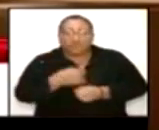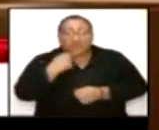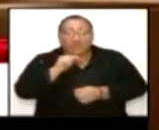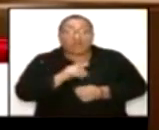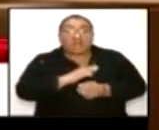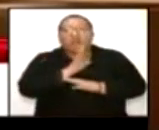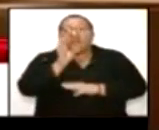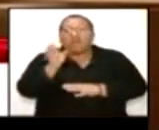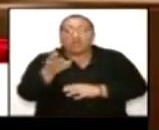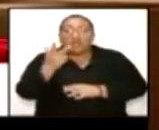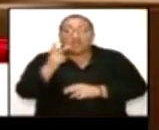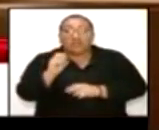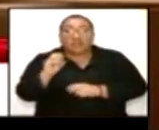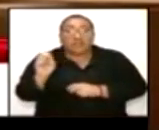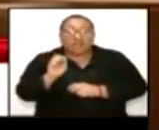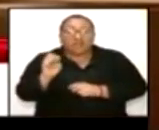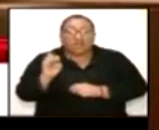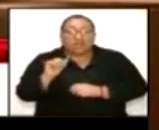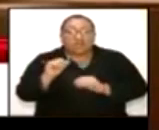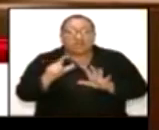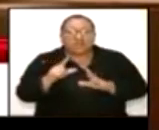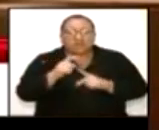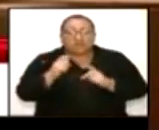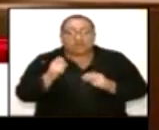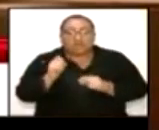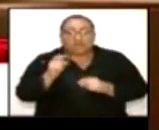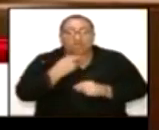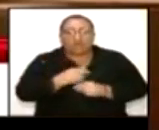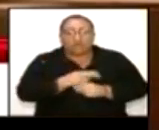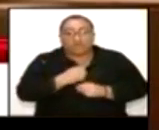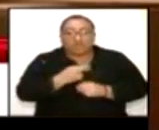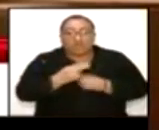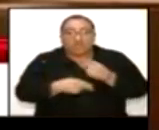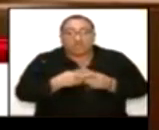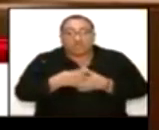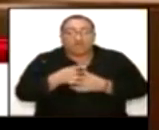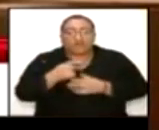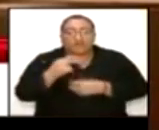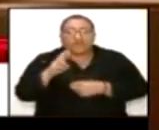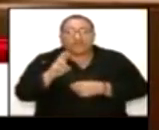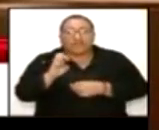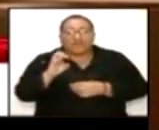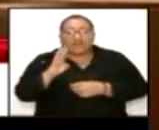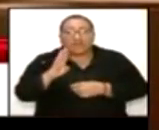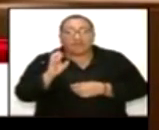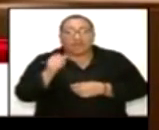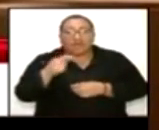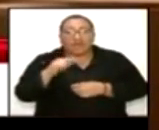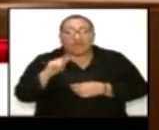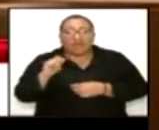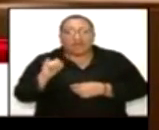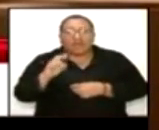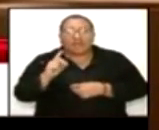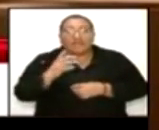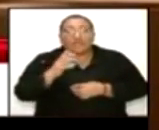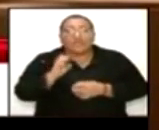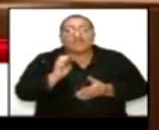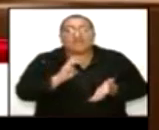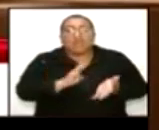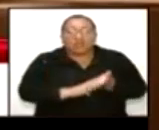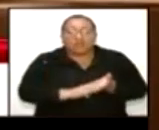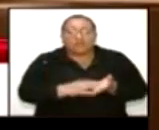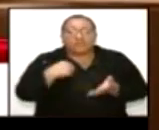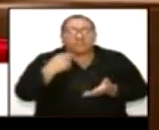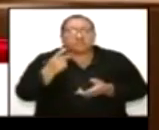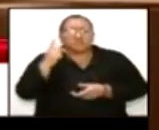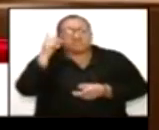Ella acudió el 30 de enero y el 7 de marzo al Hospital Nacional Edgardo Rebagliati de Salud por